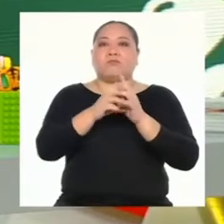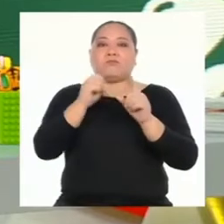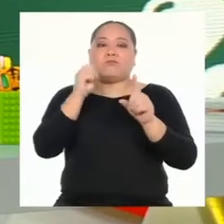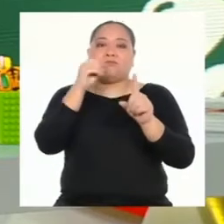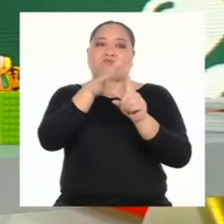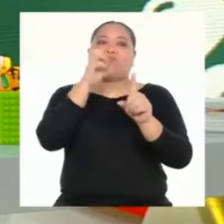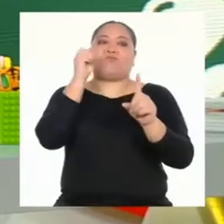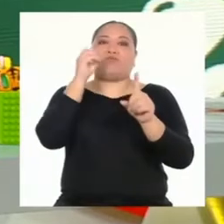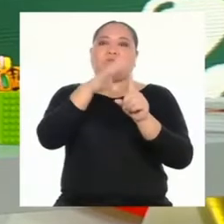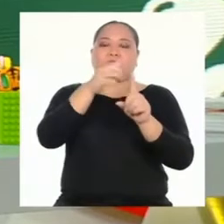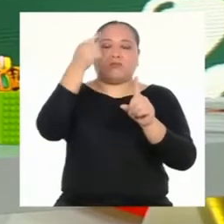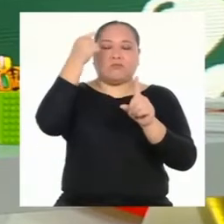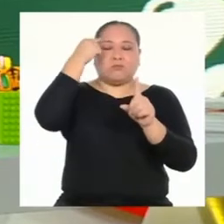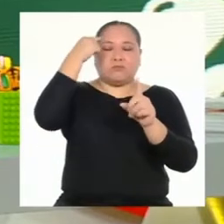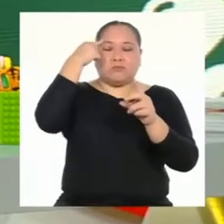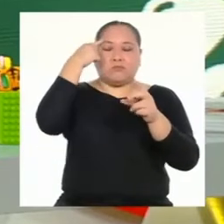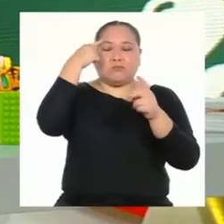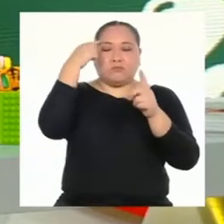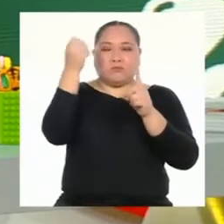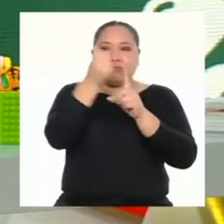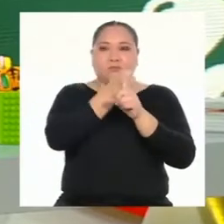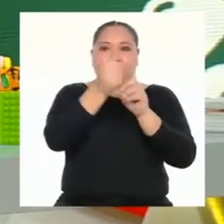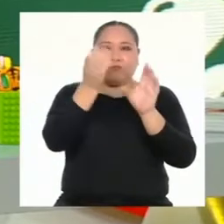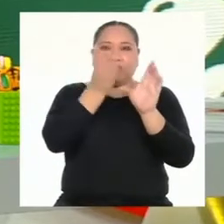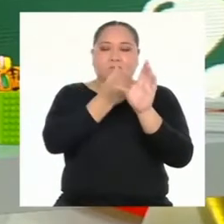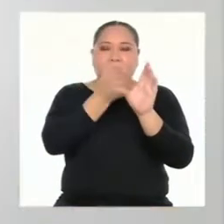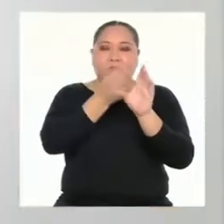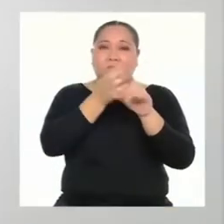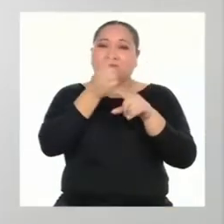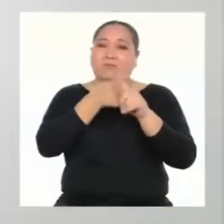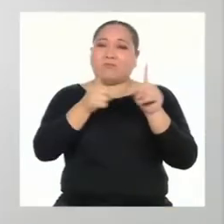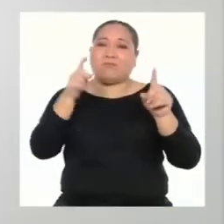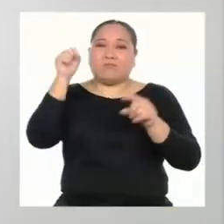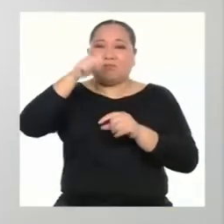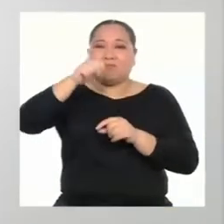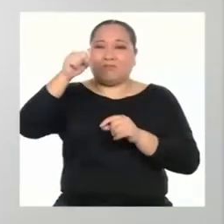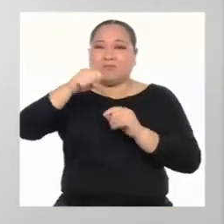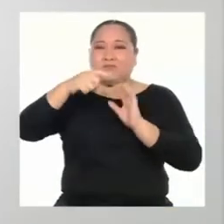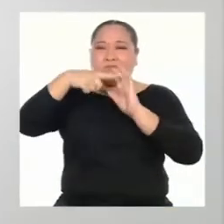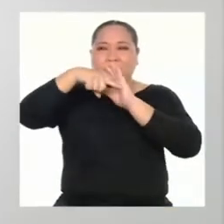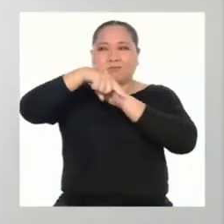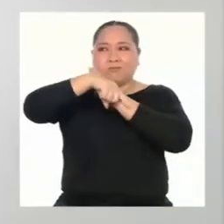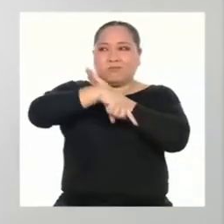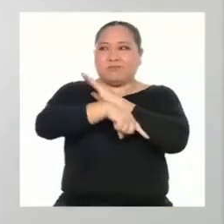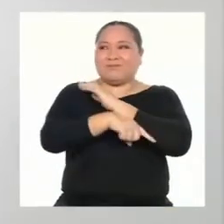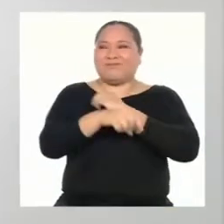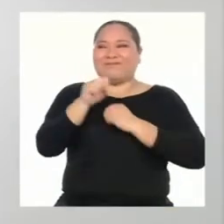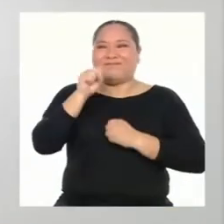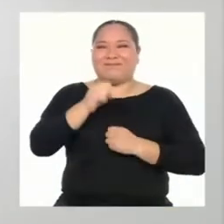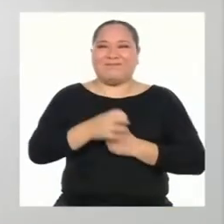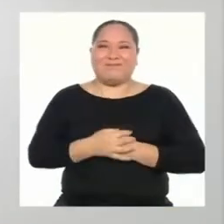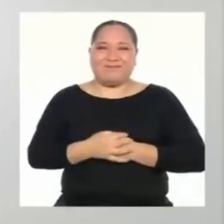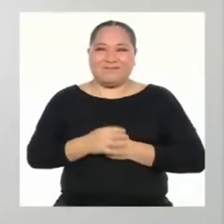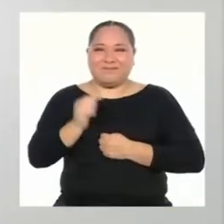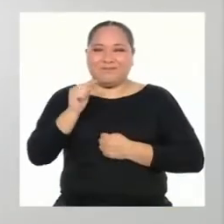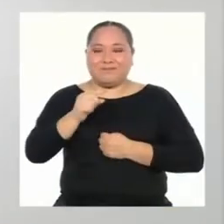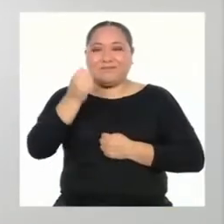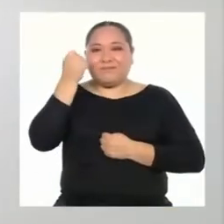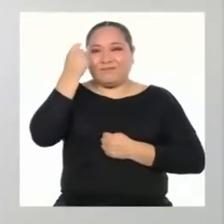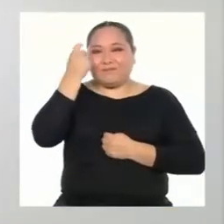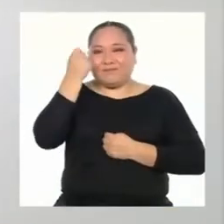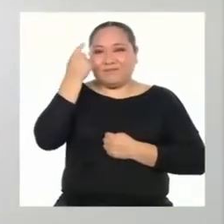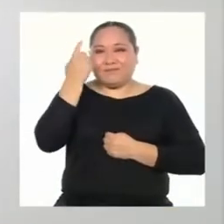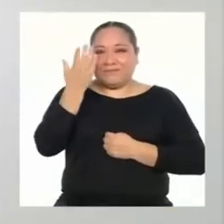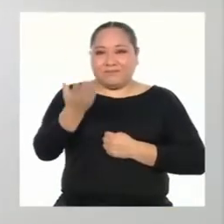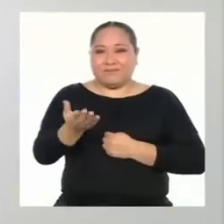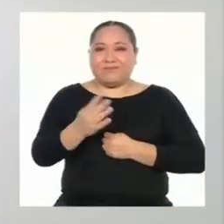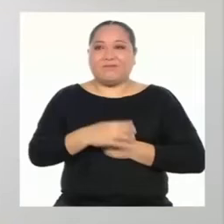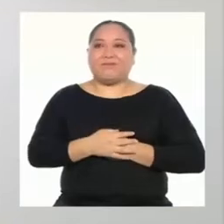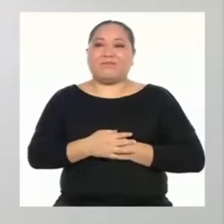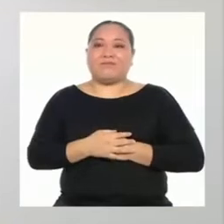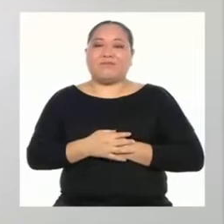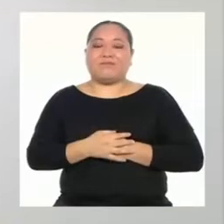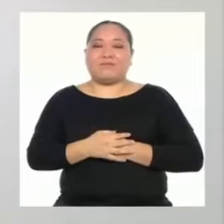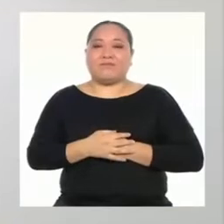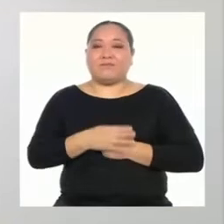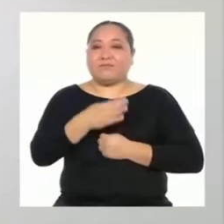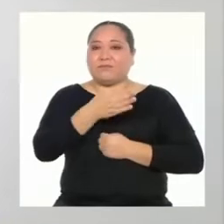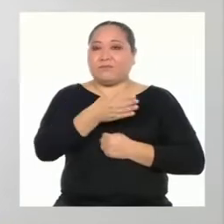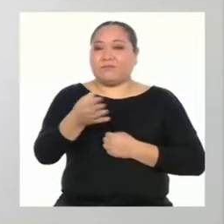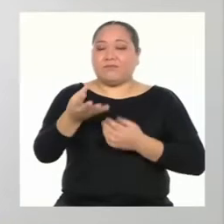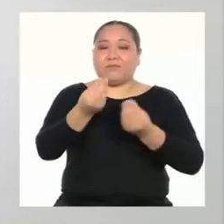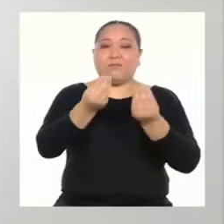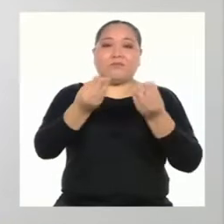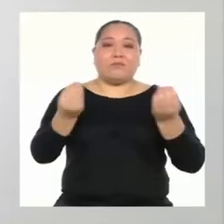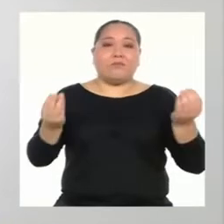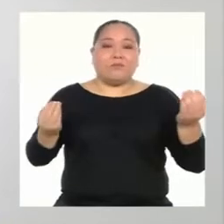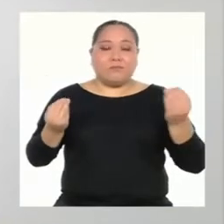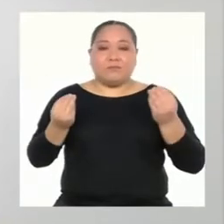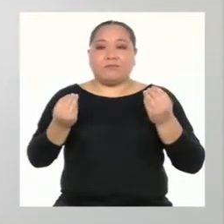violencia psicológica, pero siempre son muy dañinas. Así es. Como se puede entender con esa definición,